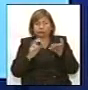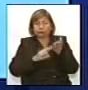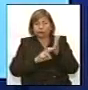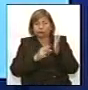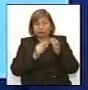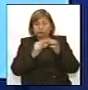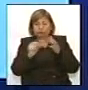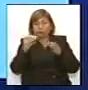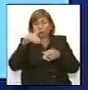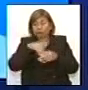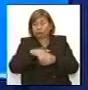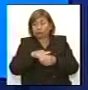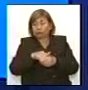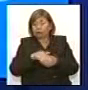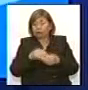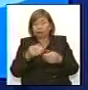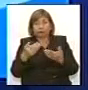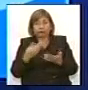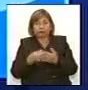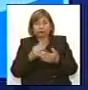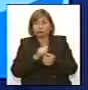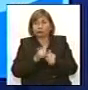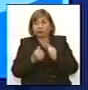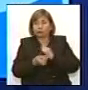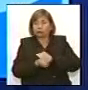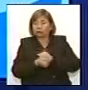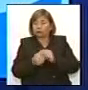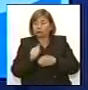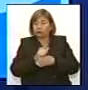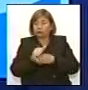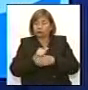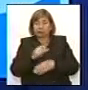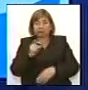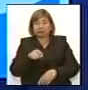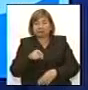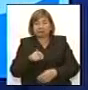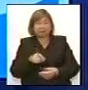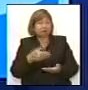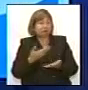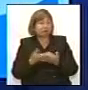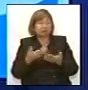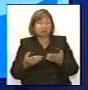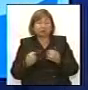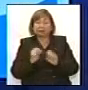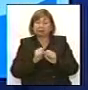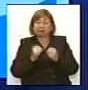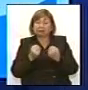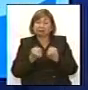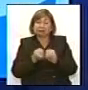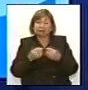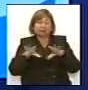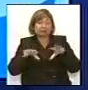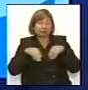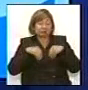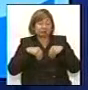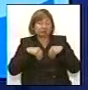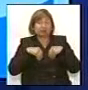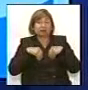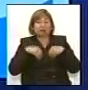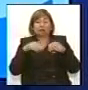haber sufragado por haberse convertido en una práctica innecesaria. Durante la sesión se aprobó también el decreto